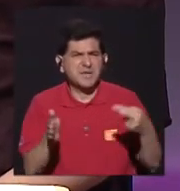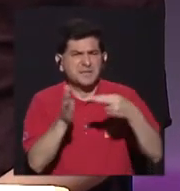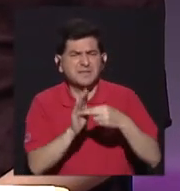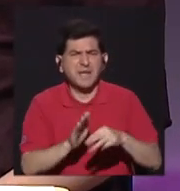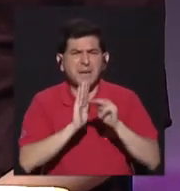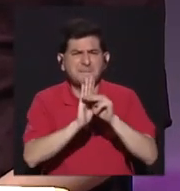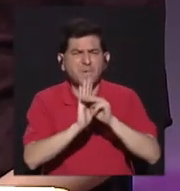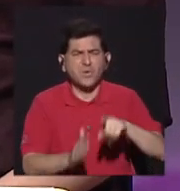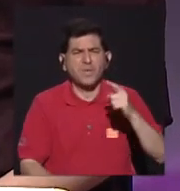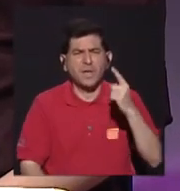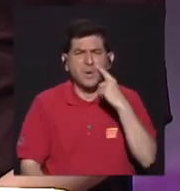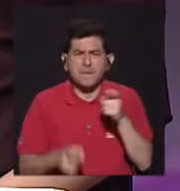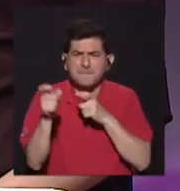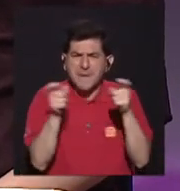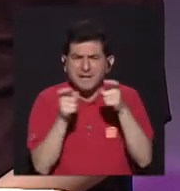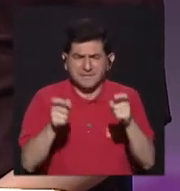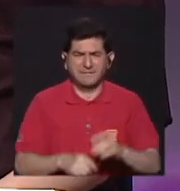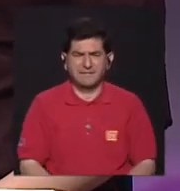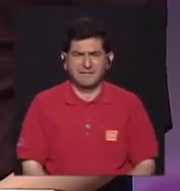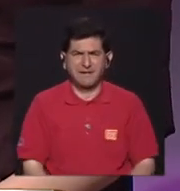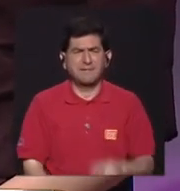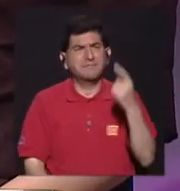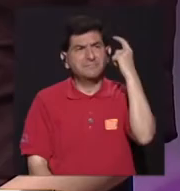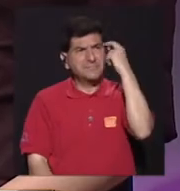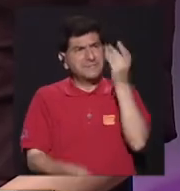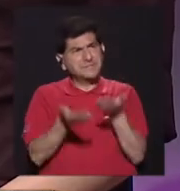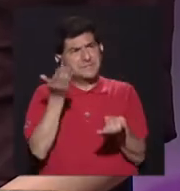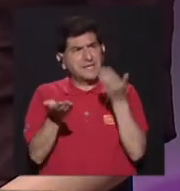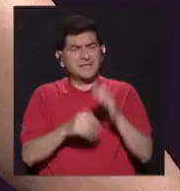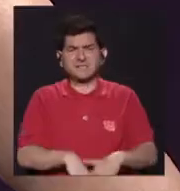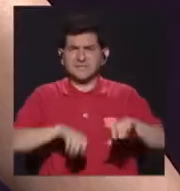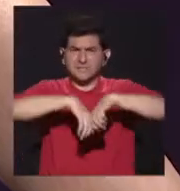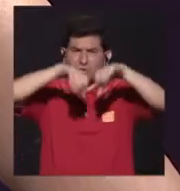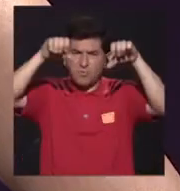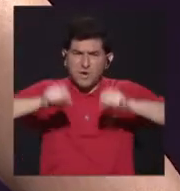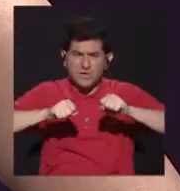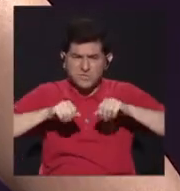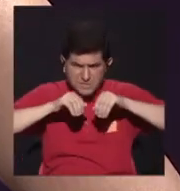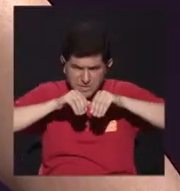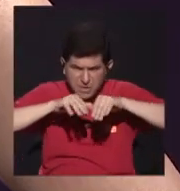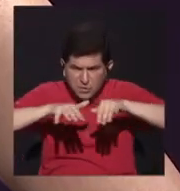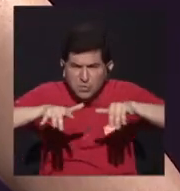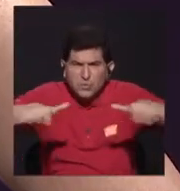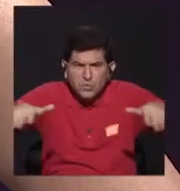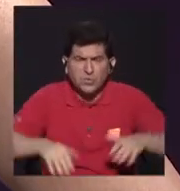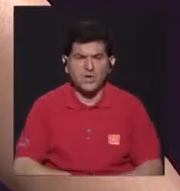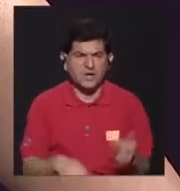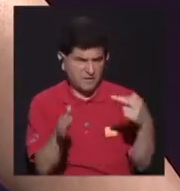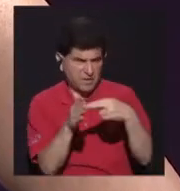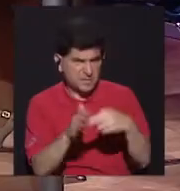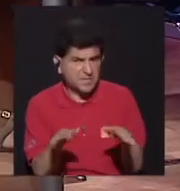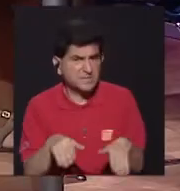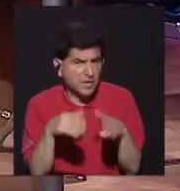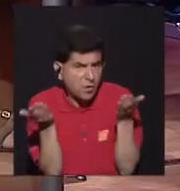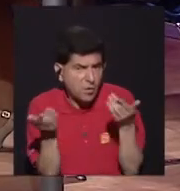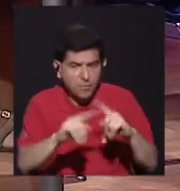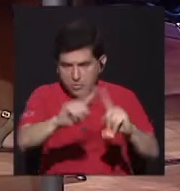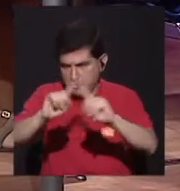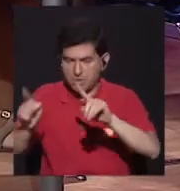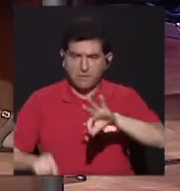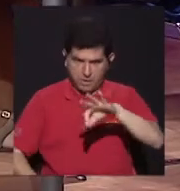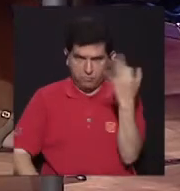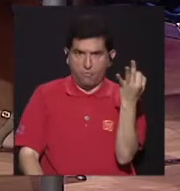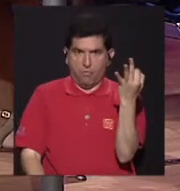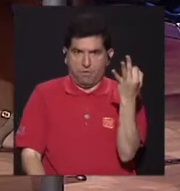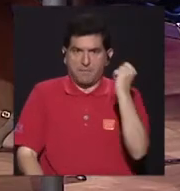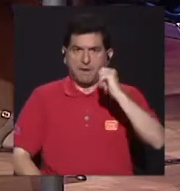modelo patriarcal en términos más sistémicos? ¿Cómo se reproduce? Bueno, hay muchas maneras,